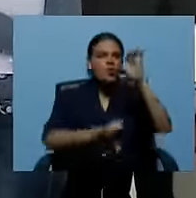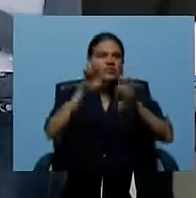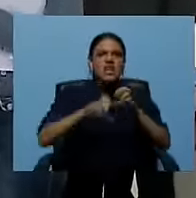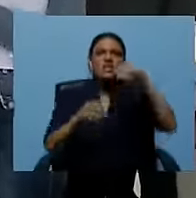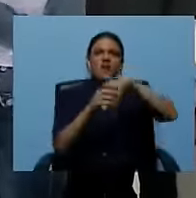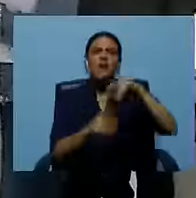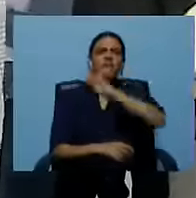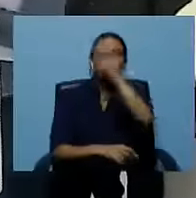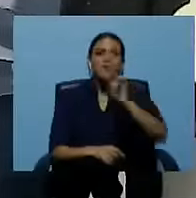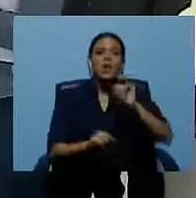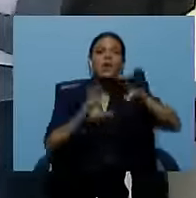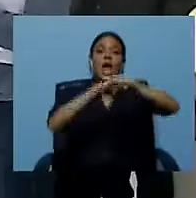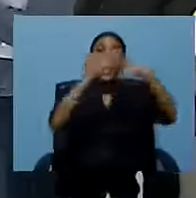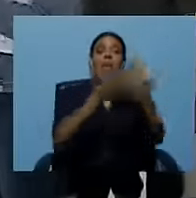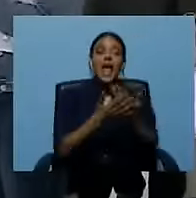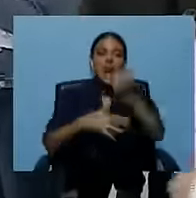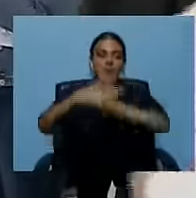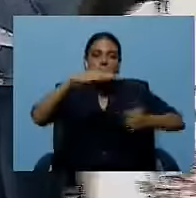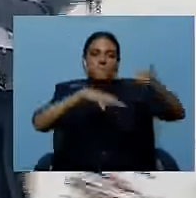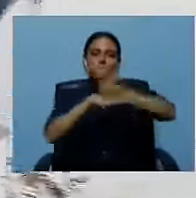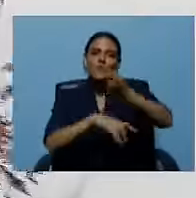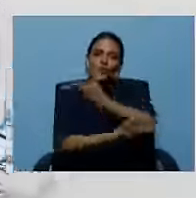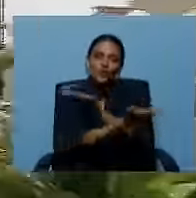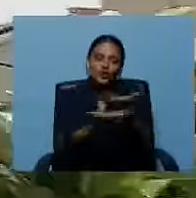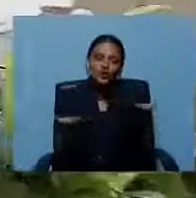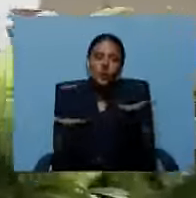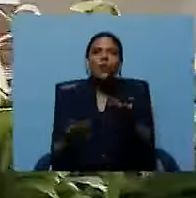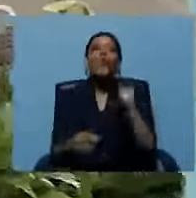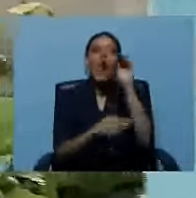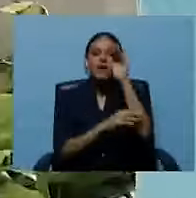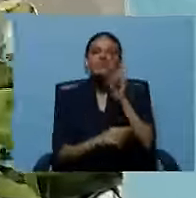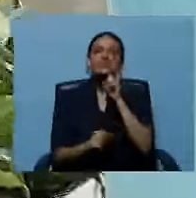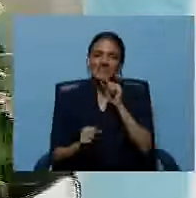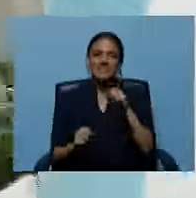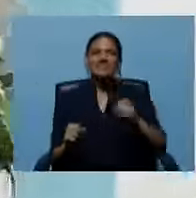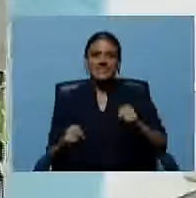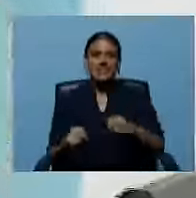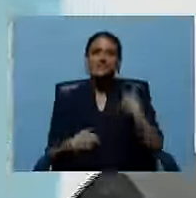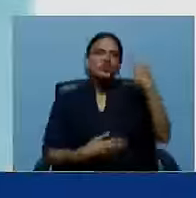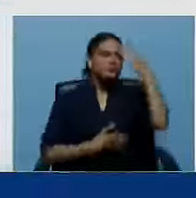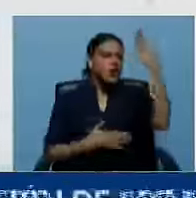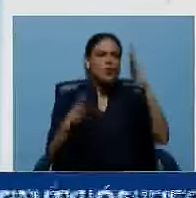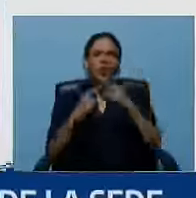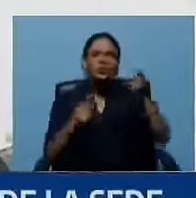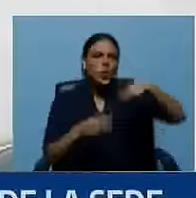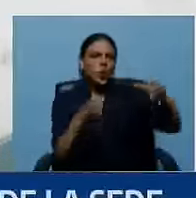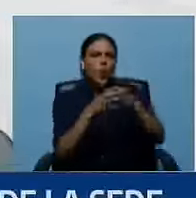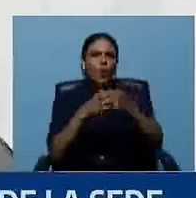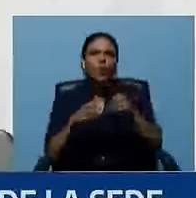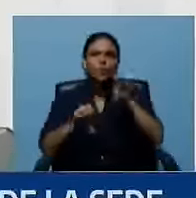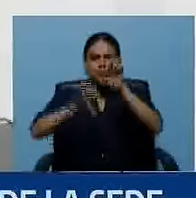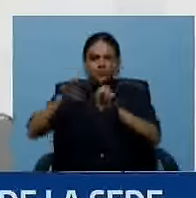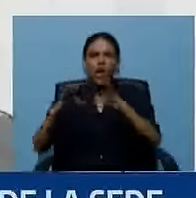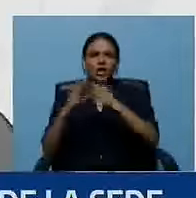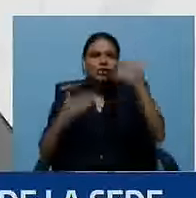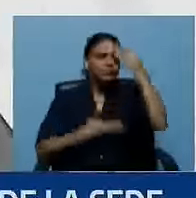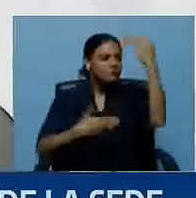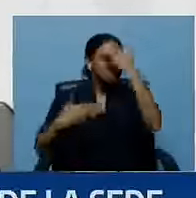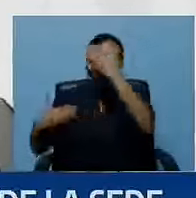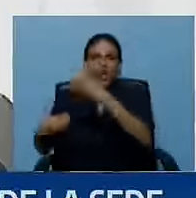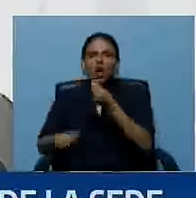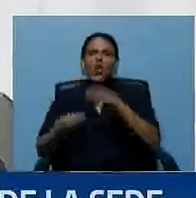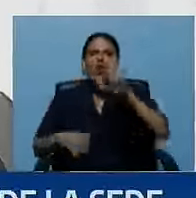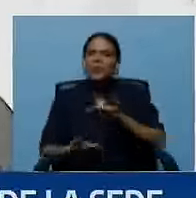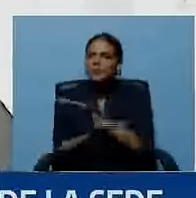Venezuela y del mundo. Ustedes verán. Así será. Bueno, mi saludo a toda la comunidad científica por aquí. ¿Cómo están